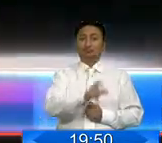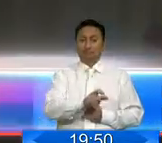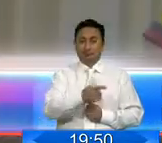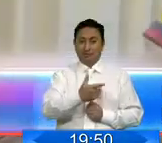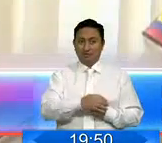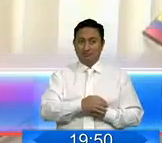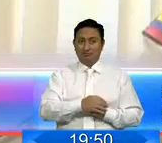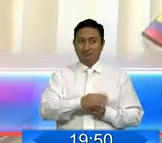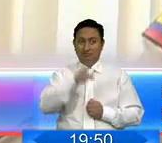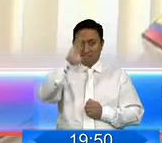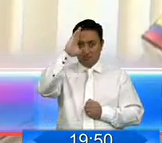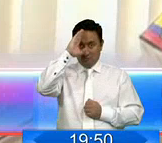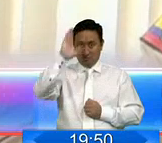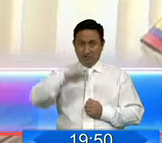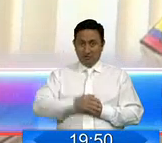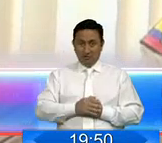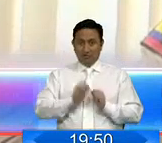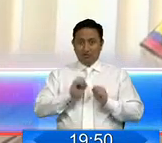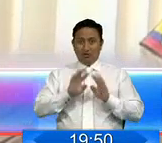las unidades de inteligencia